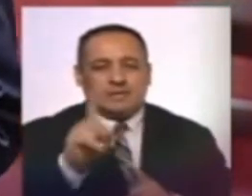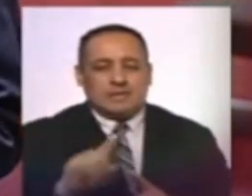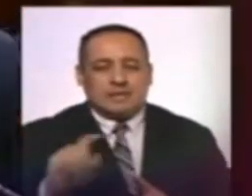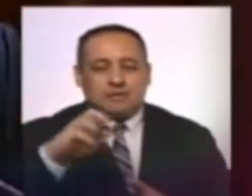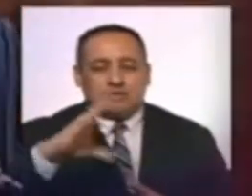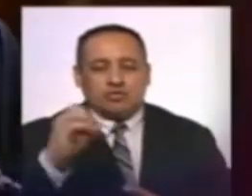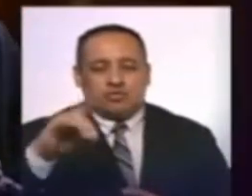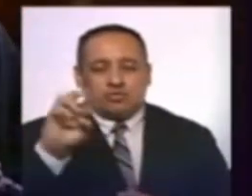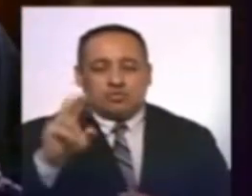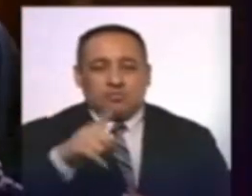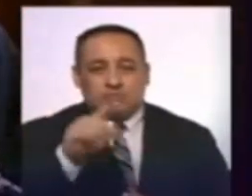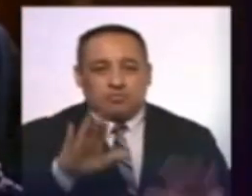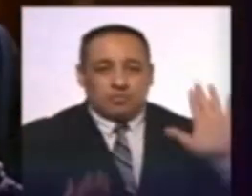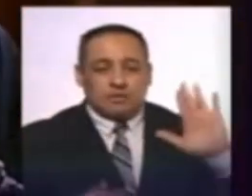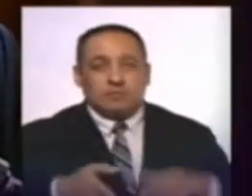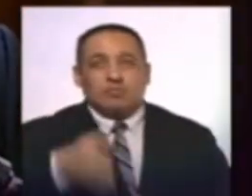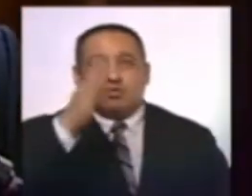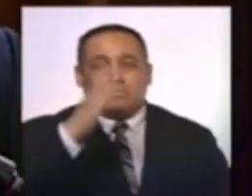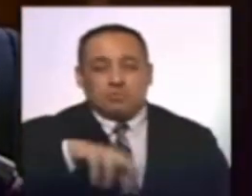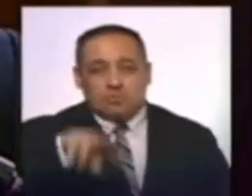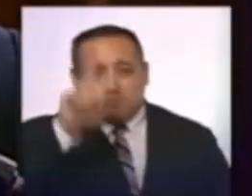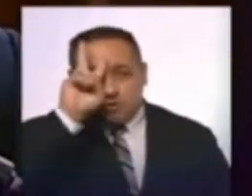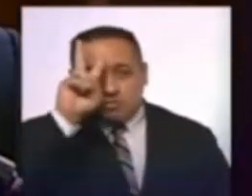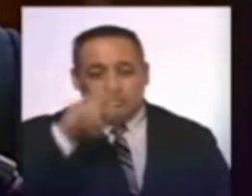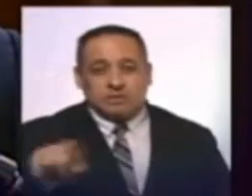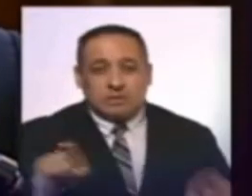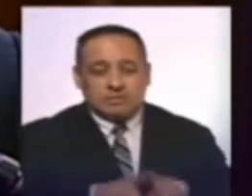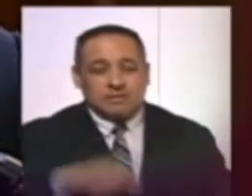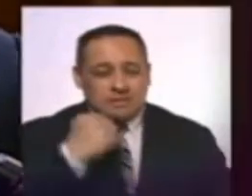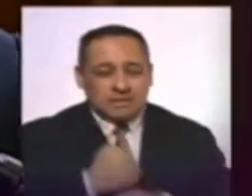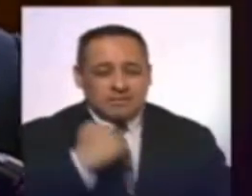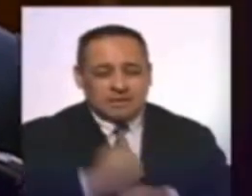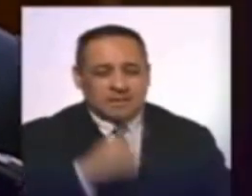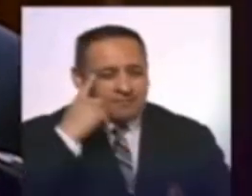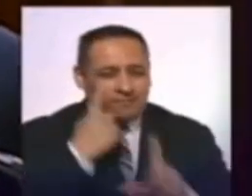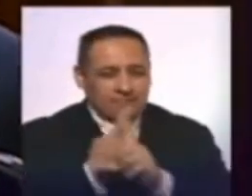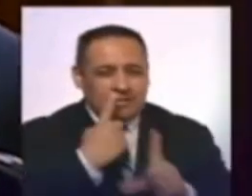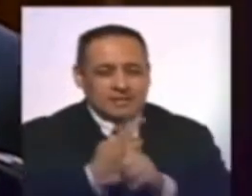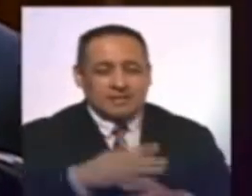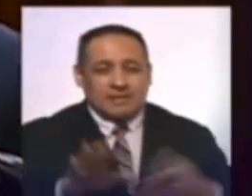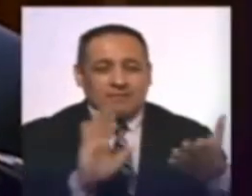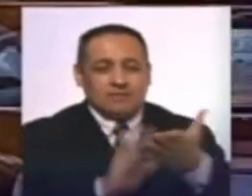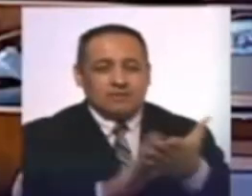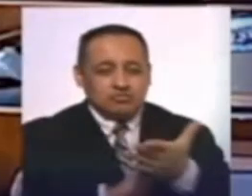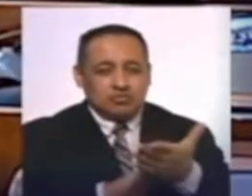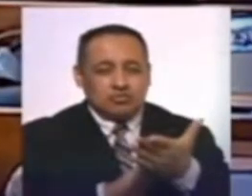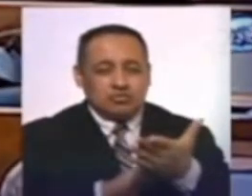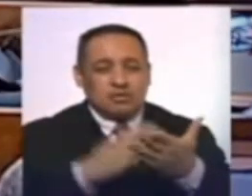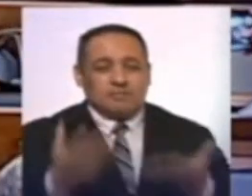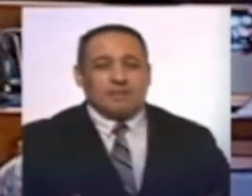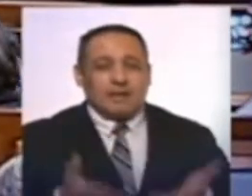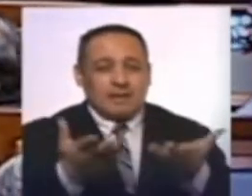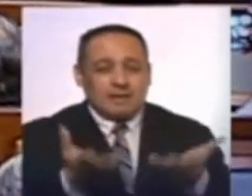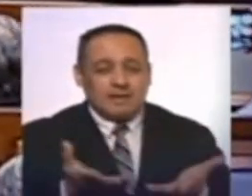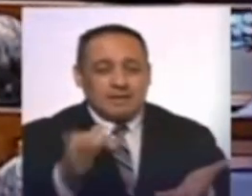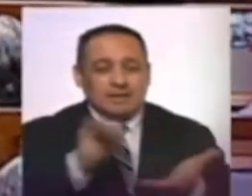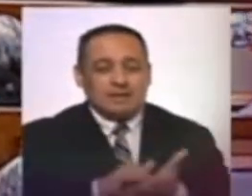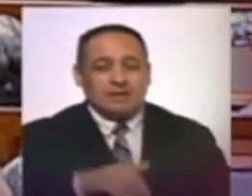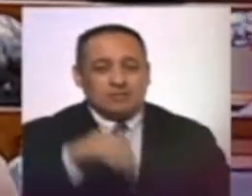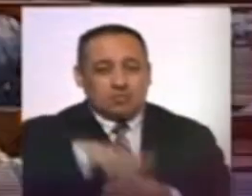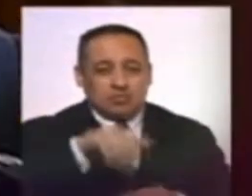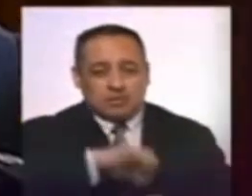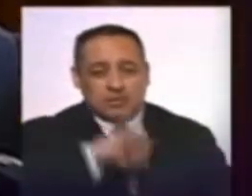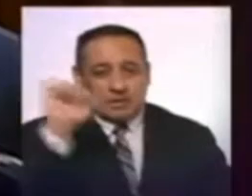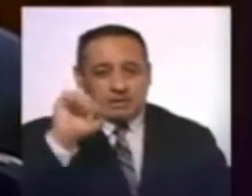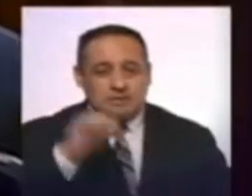Cerrón, sucedió a la defensora del pueblo interina, Eliana Rebollar, quien se hizo cargo de la institución desde que el antiguo titular,